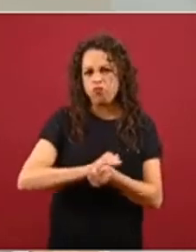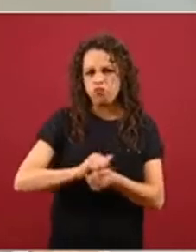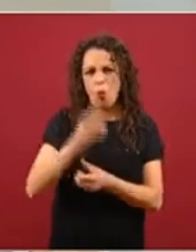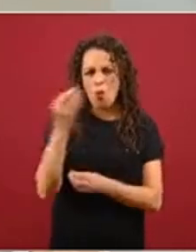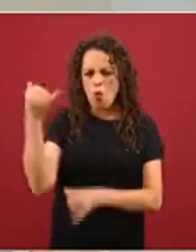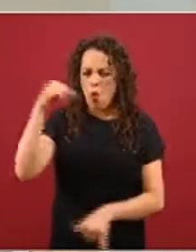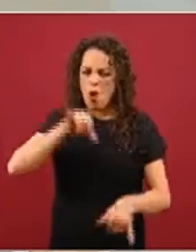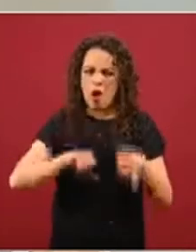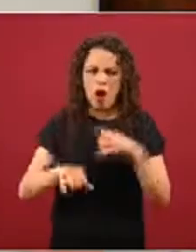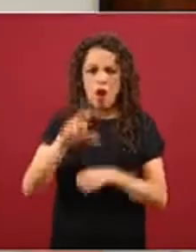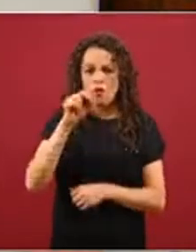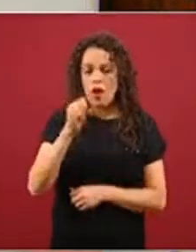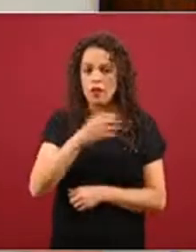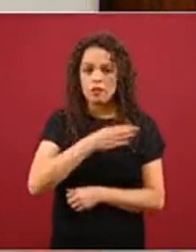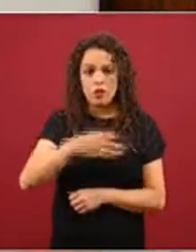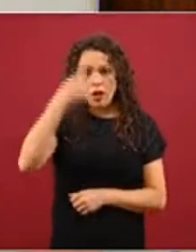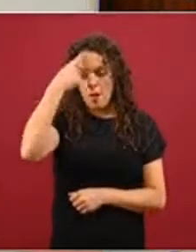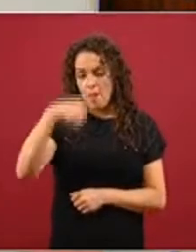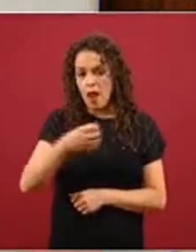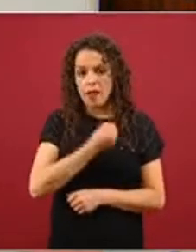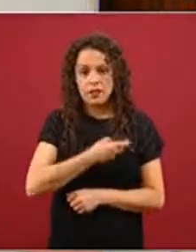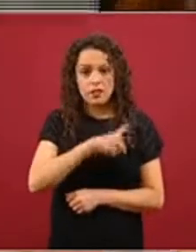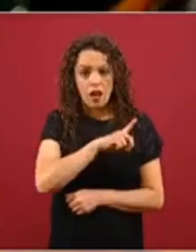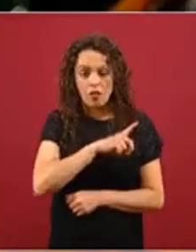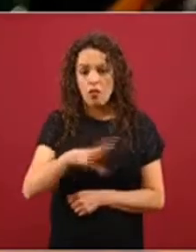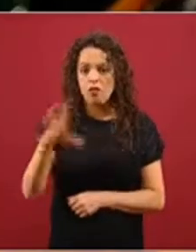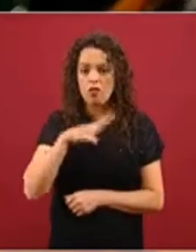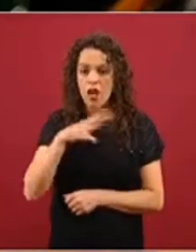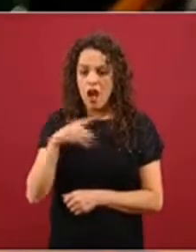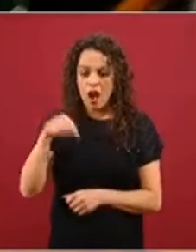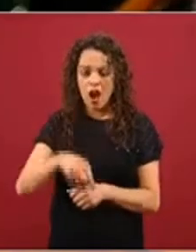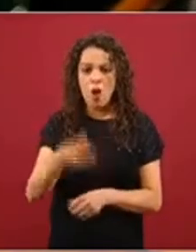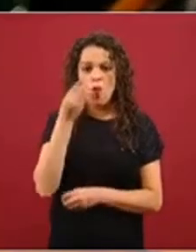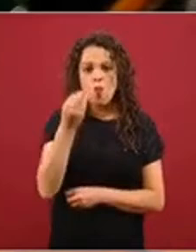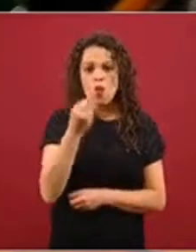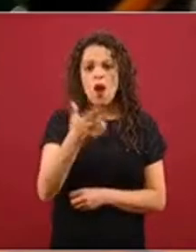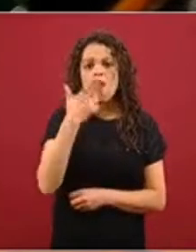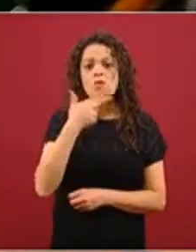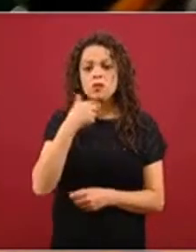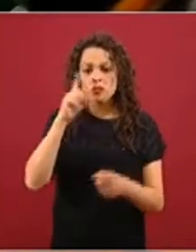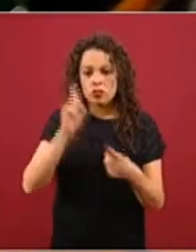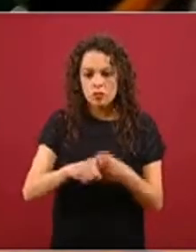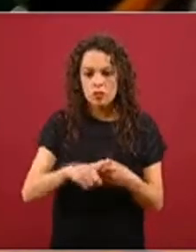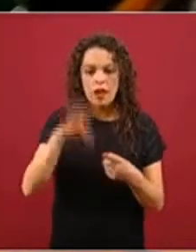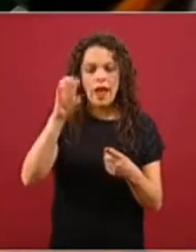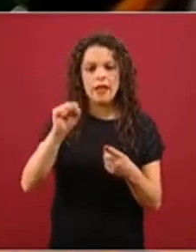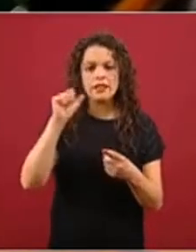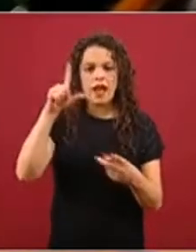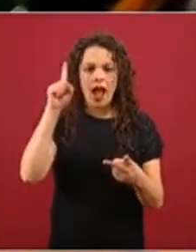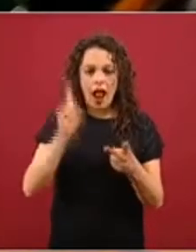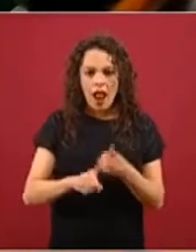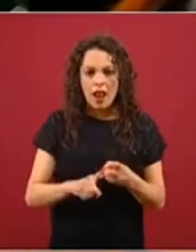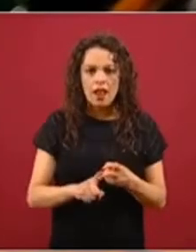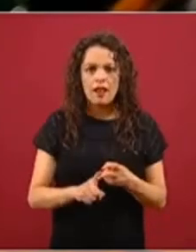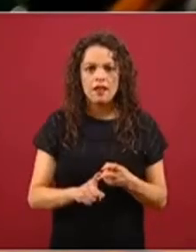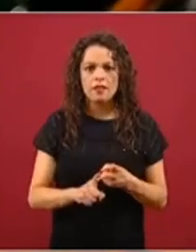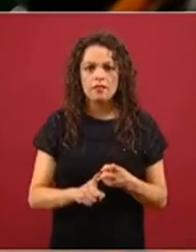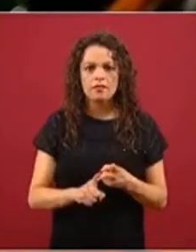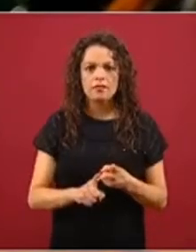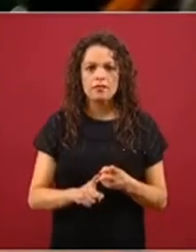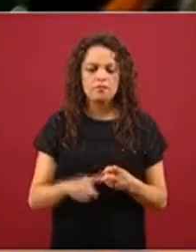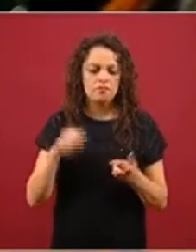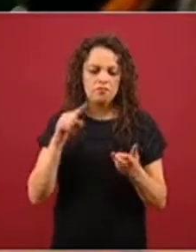salud, productos industrializados que tienen gran cantidad de azúcar, de sal, o azúcares diversos, ya dijimos la fructosa, entre